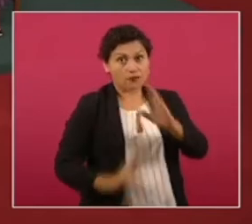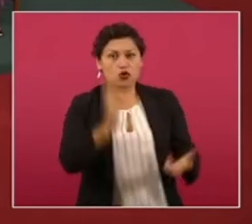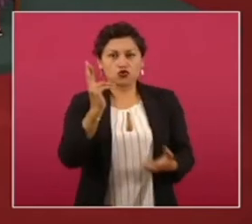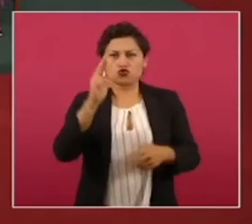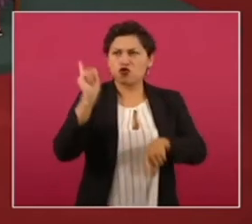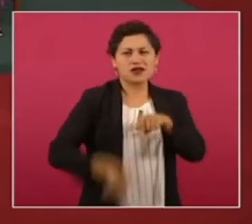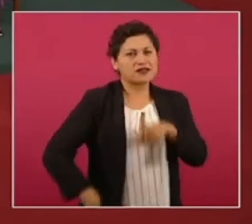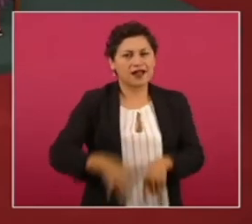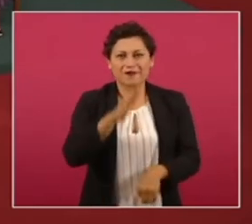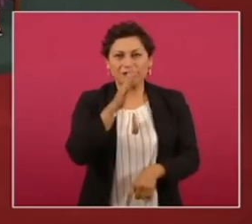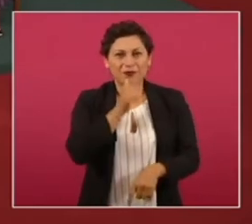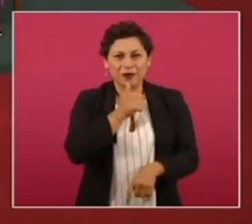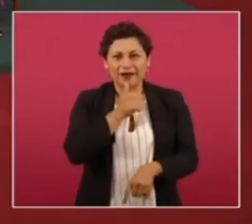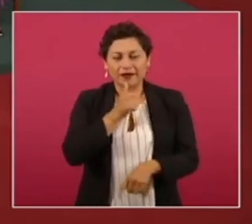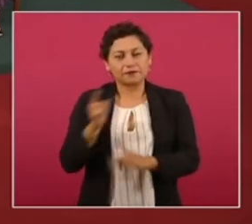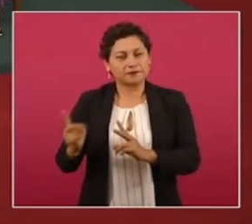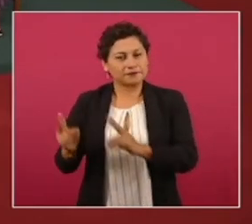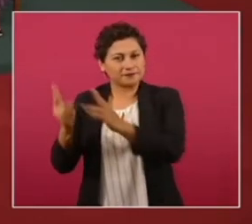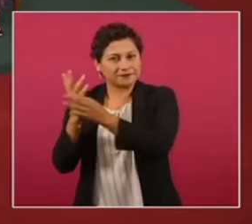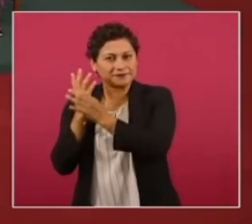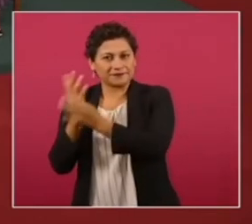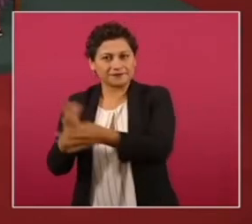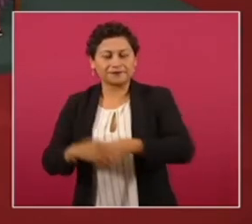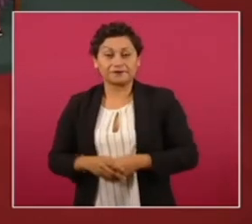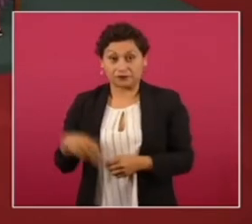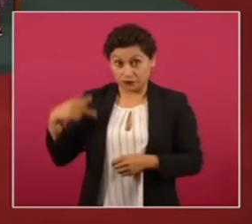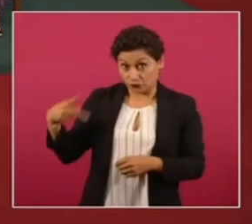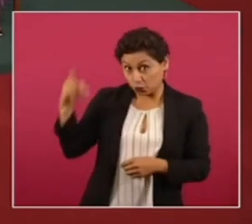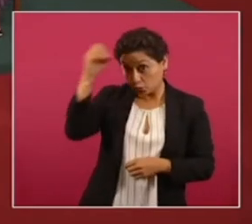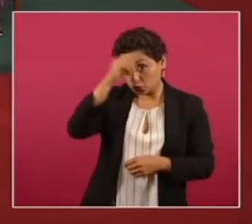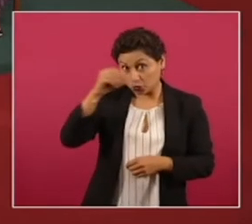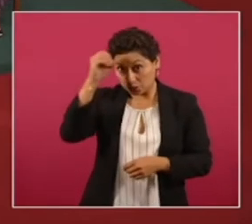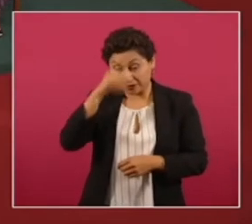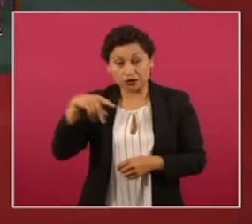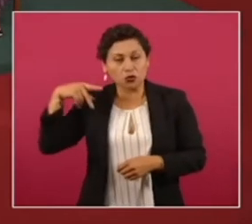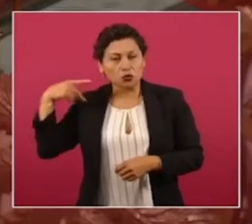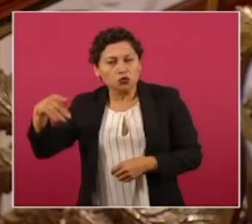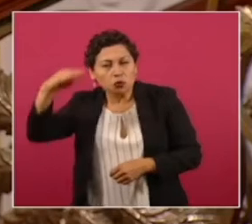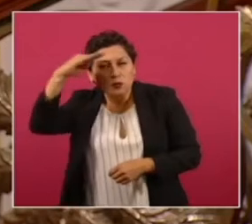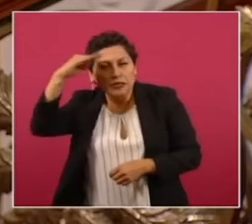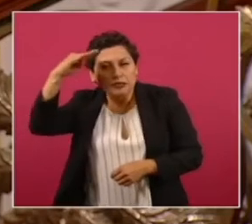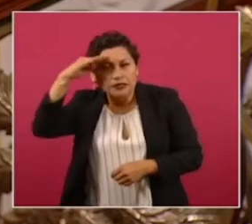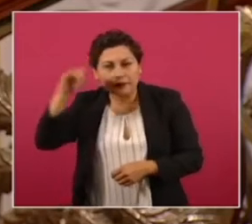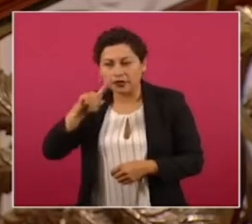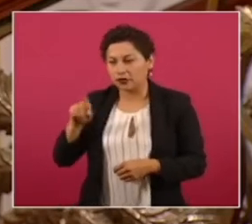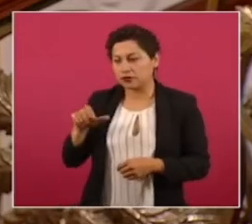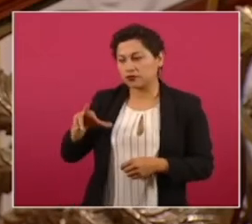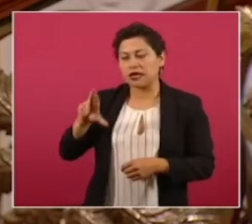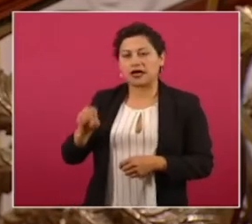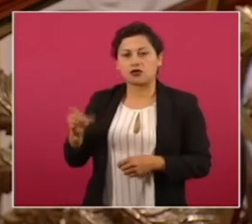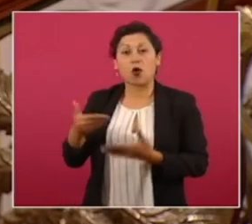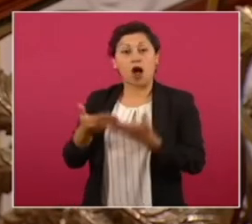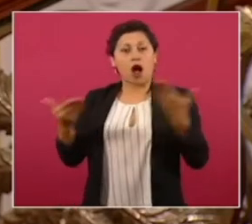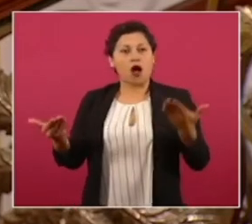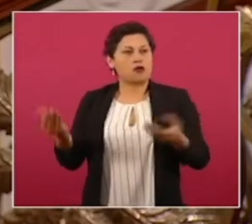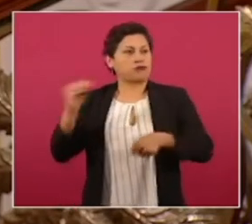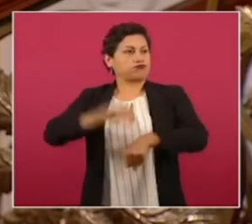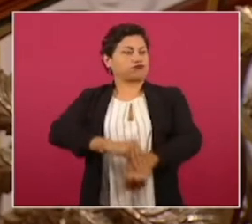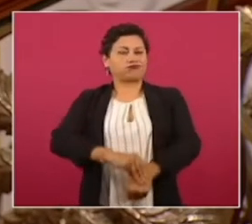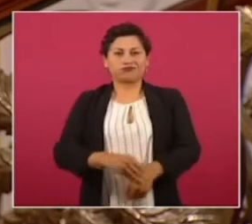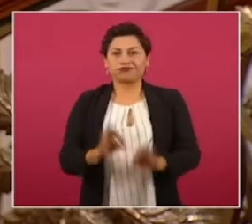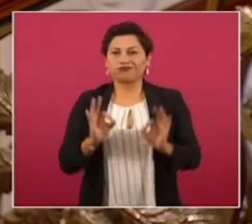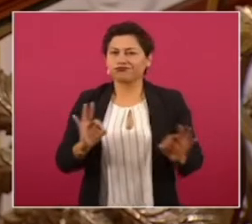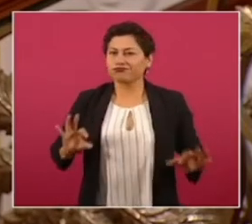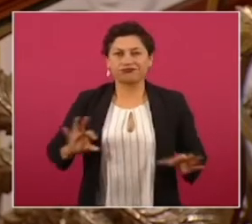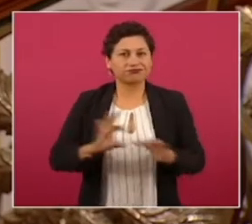de la cita. Esta reflexión de Zarco se hace hoy más vigente que nunca. El señor presidente Andrés Manuel López